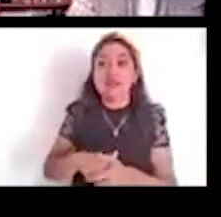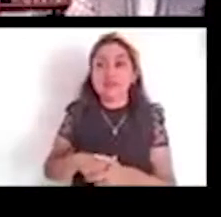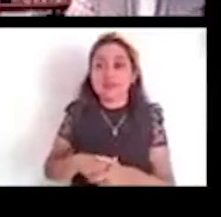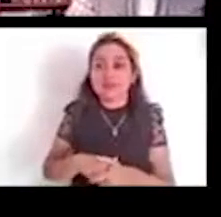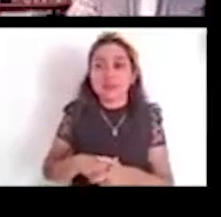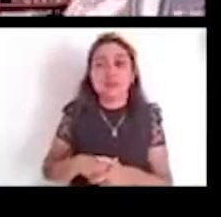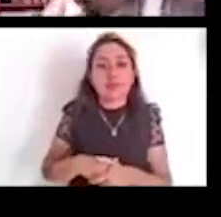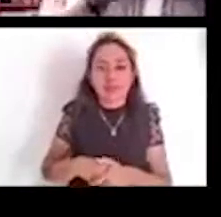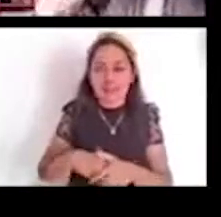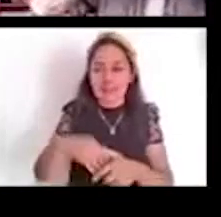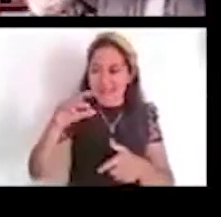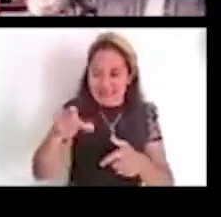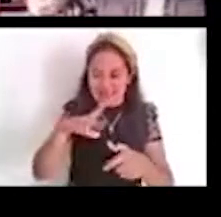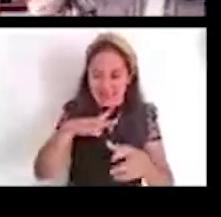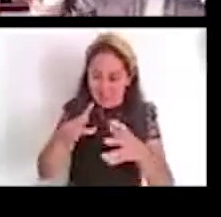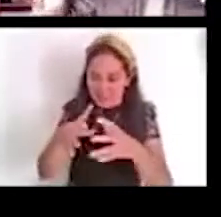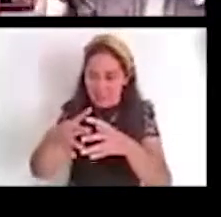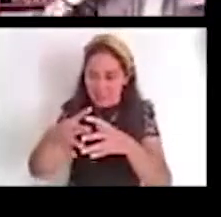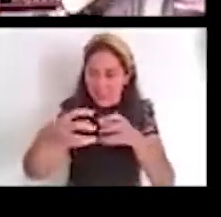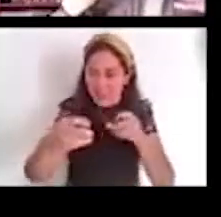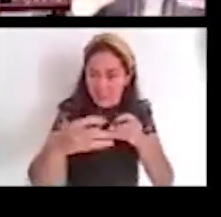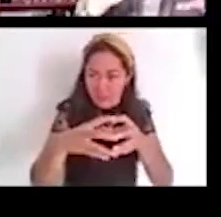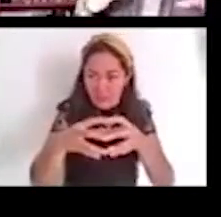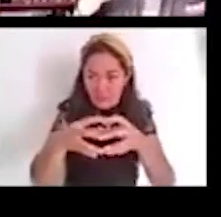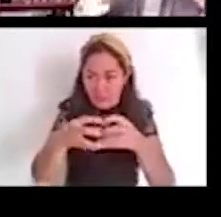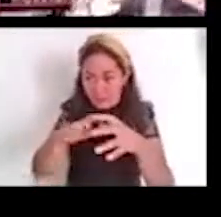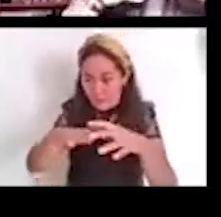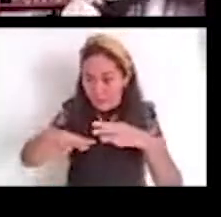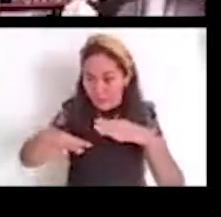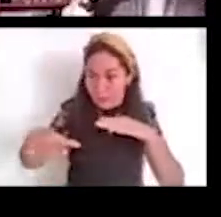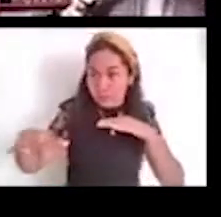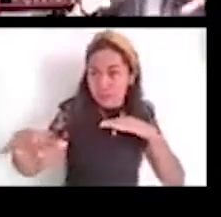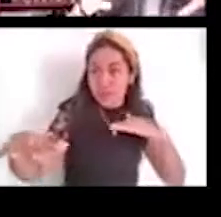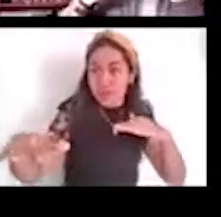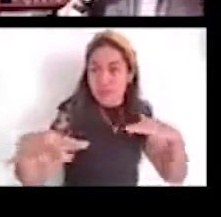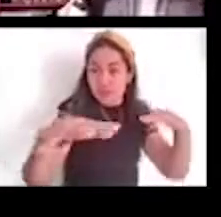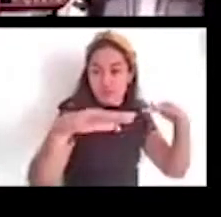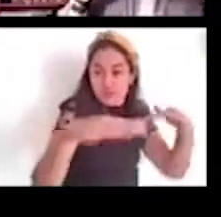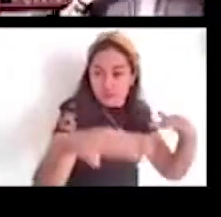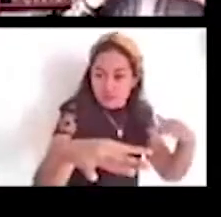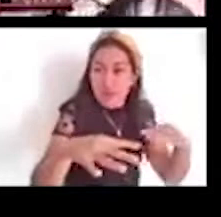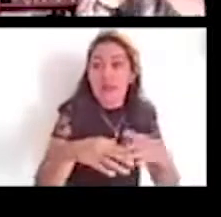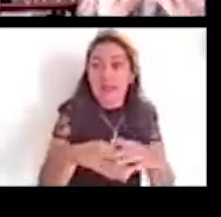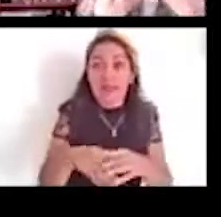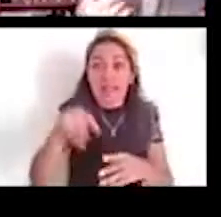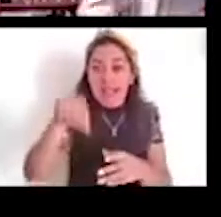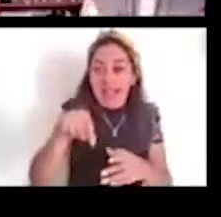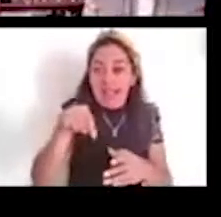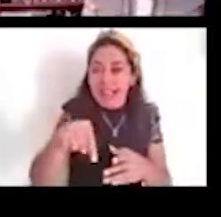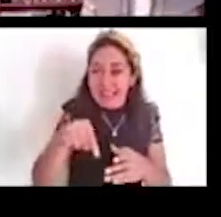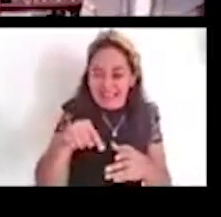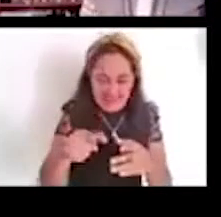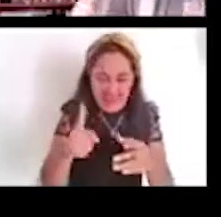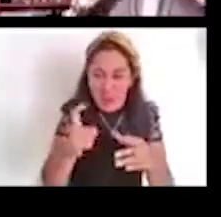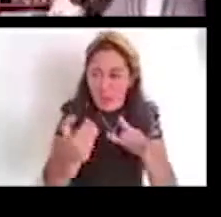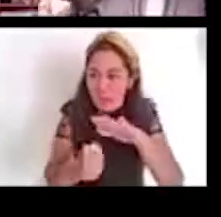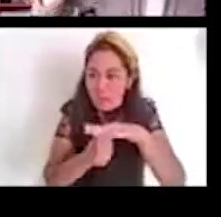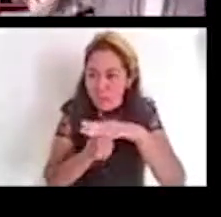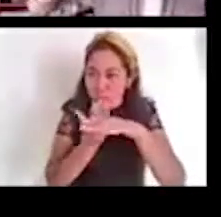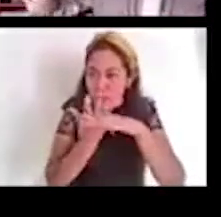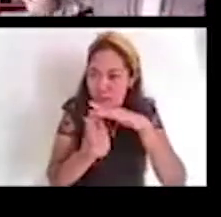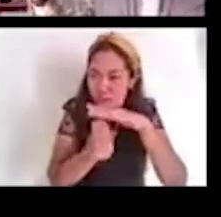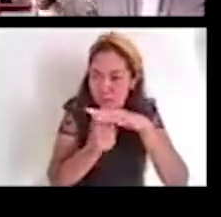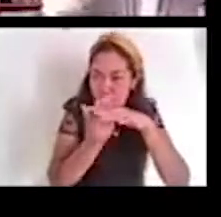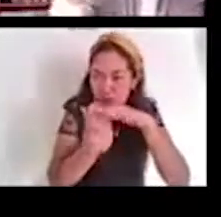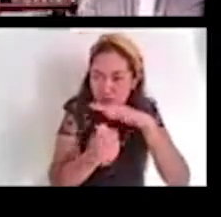ligeramente desplazados por virtud del empuje lateral que tiene la masa granular, pero ahora humectada, de la chinampa sobre